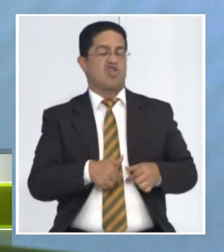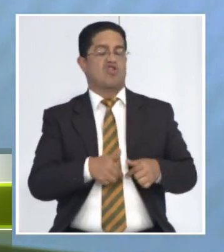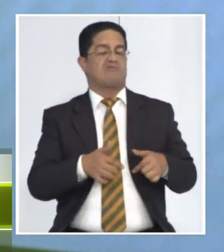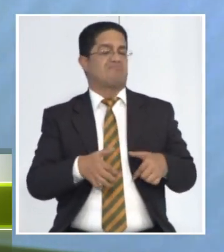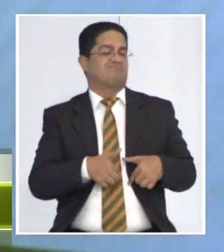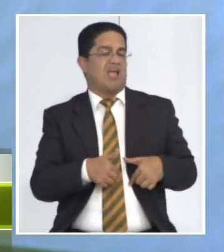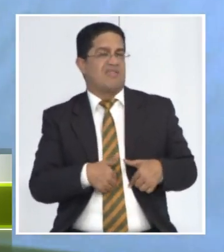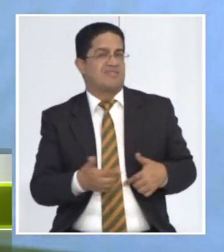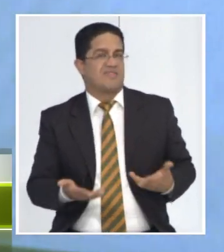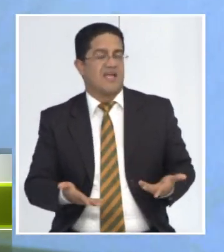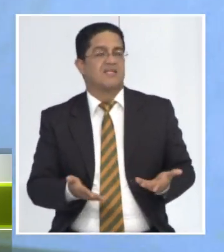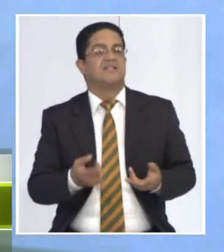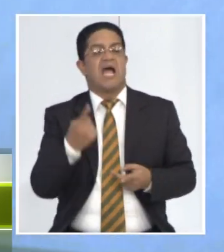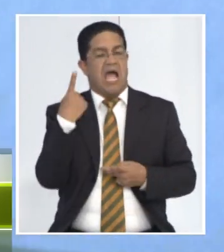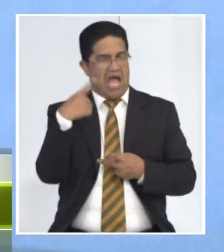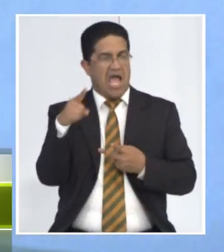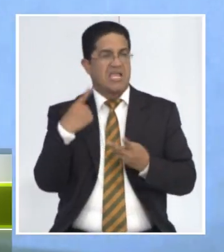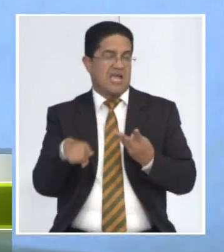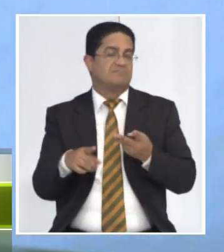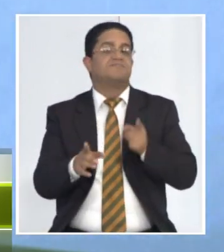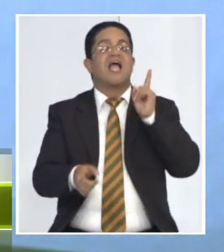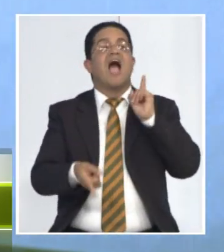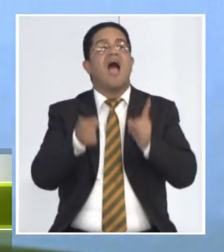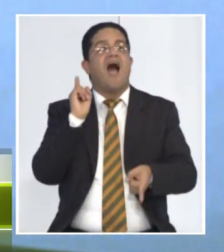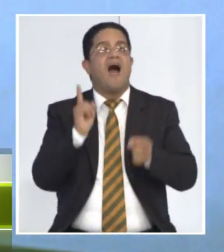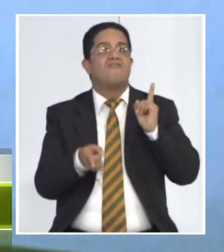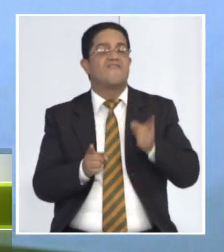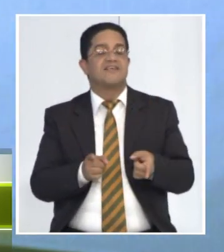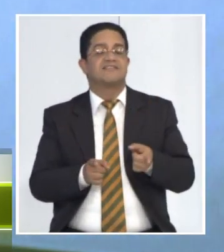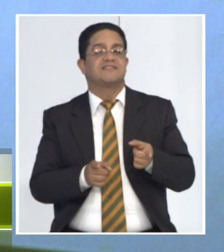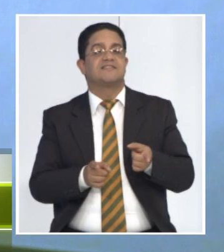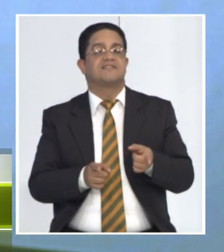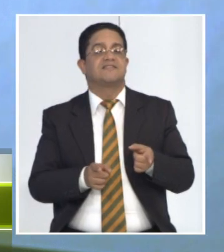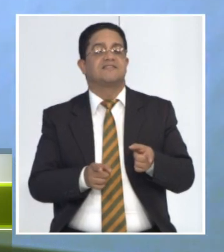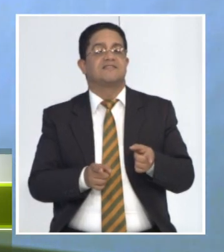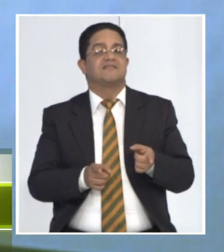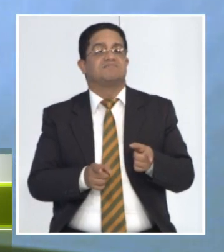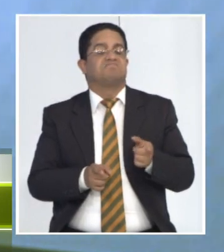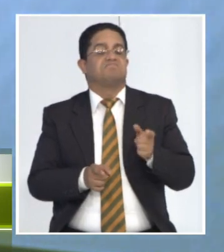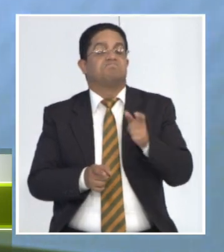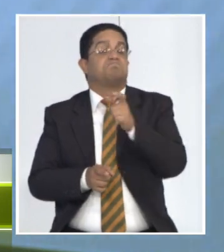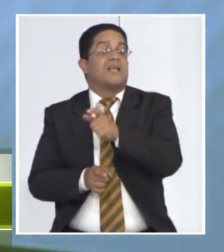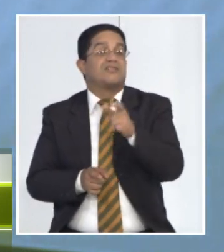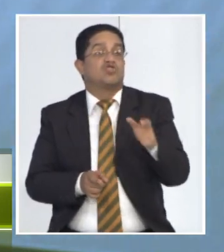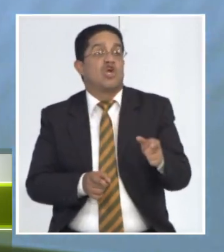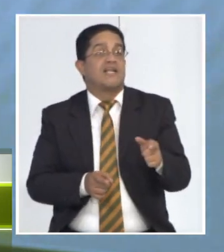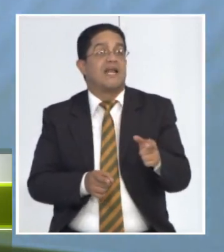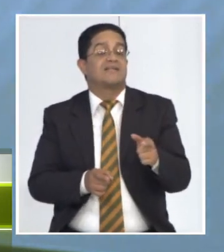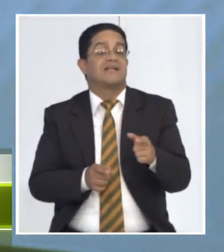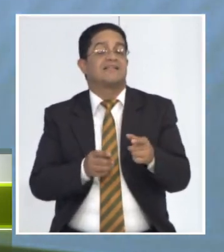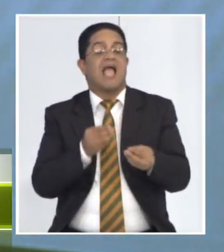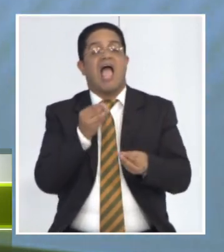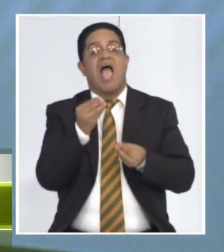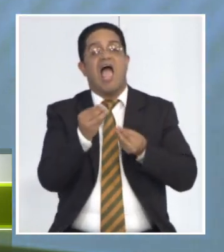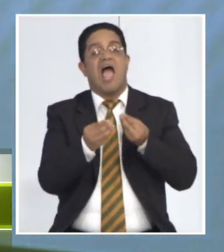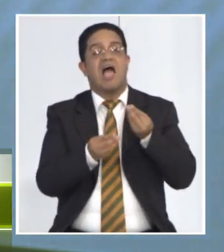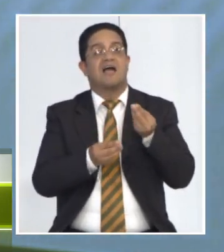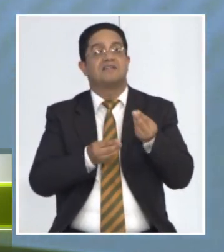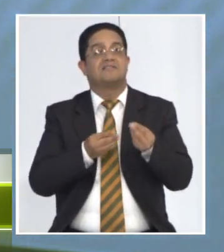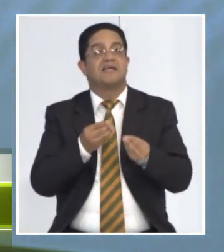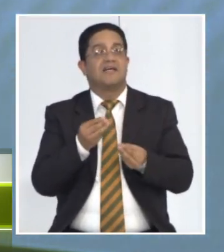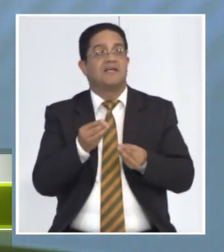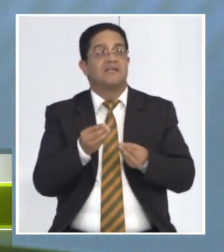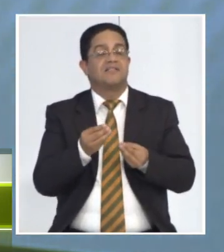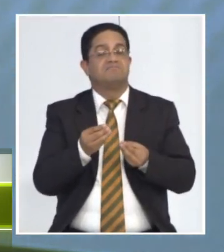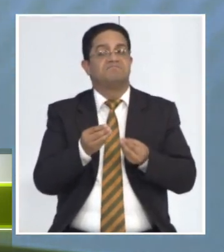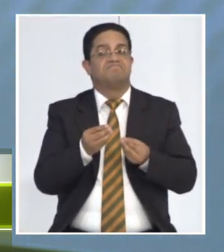muchos de la trimebutina, por ejemplo, que a veces lo que hacen es retrasar que el paciente o la persona vaya